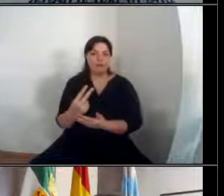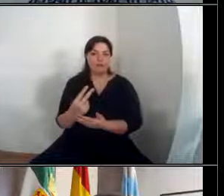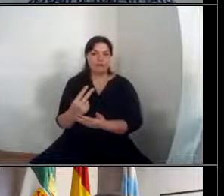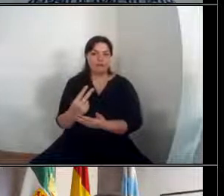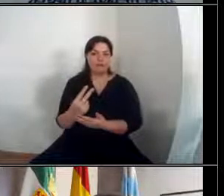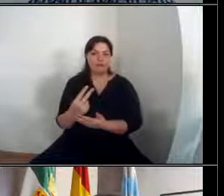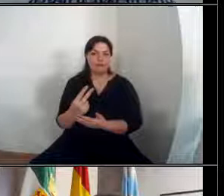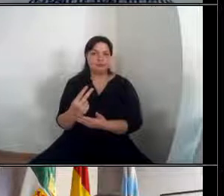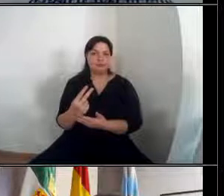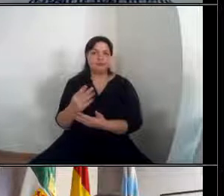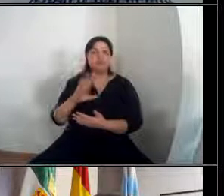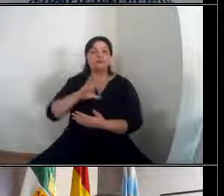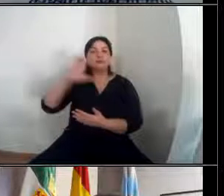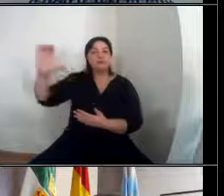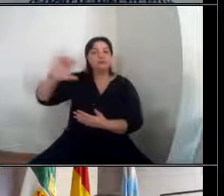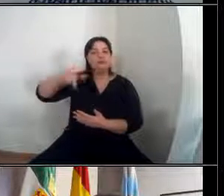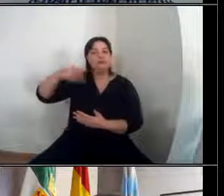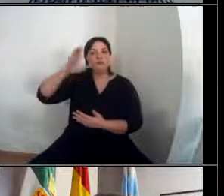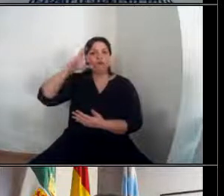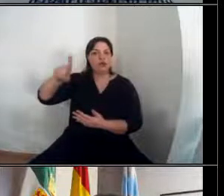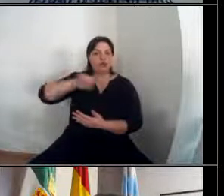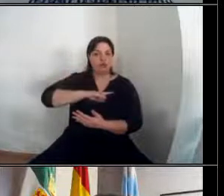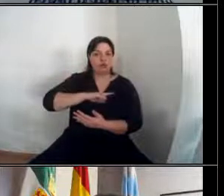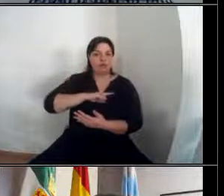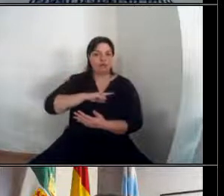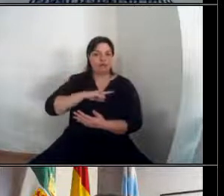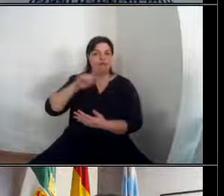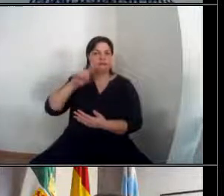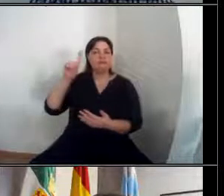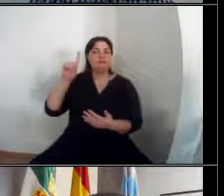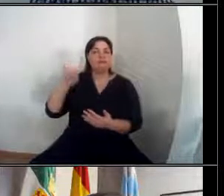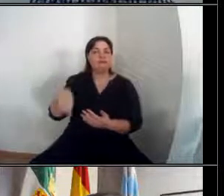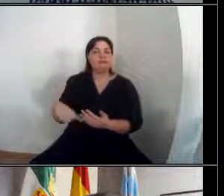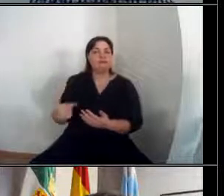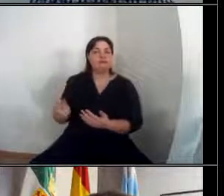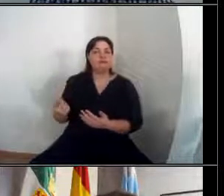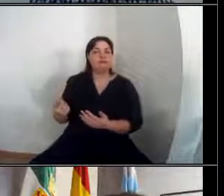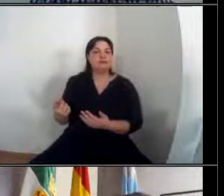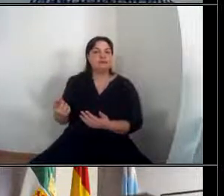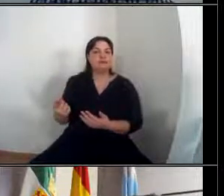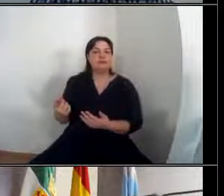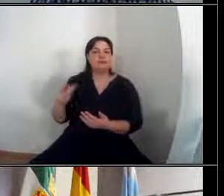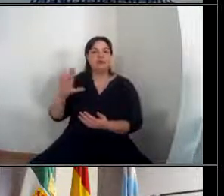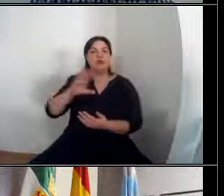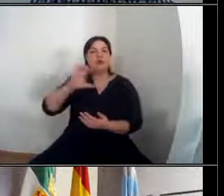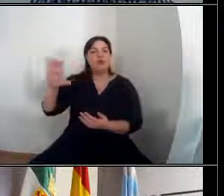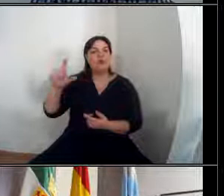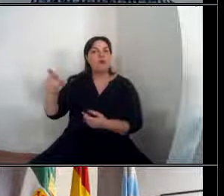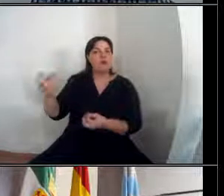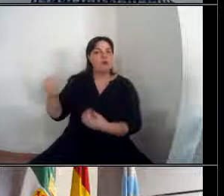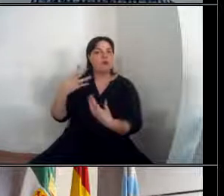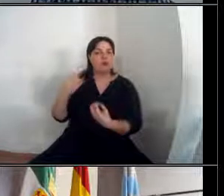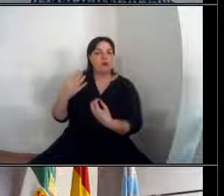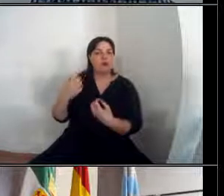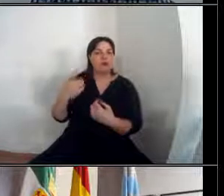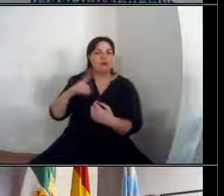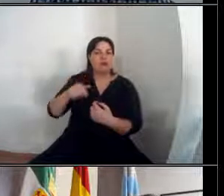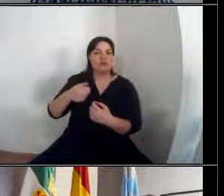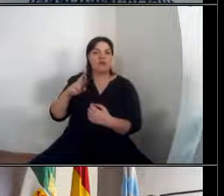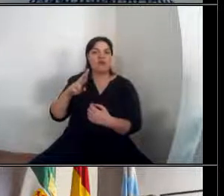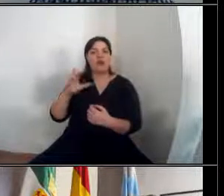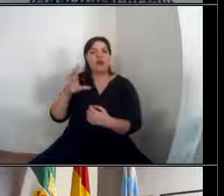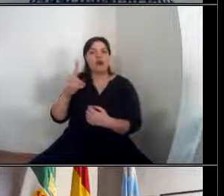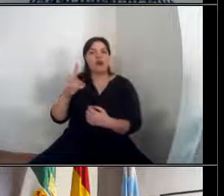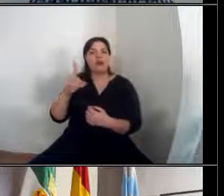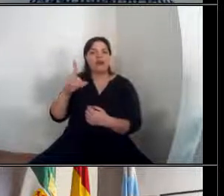dentro de Europa, y que nos dieran a conocer pues también todo lo que se vivía en Europa. Pertenecemos a red dentro